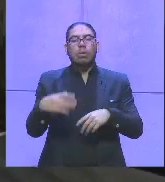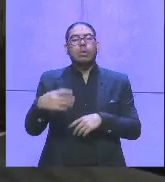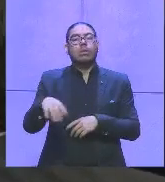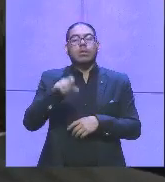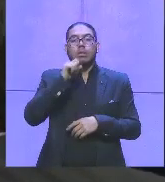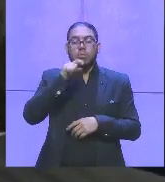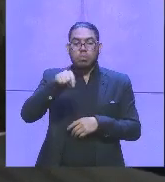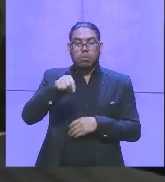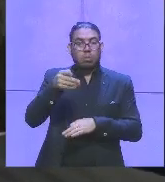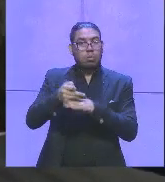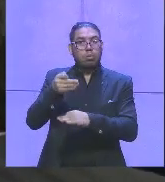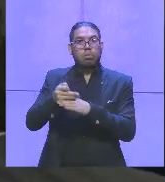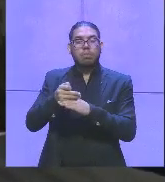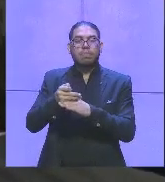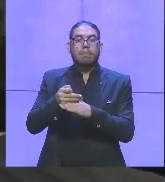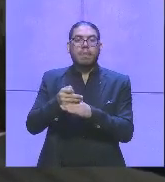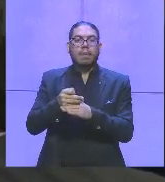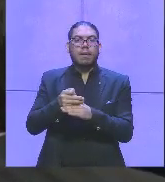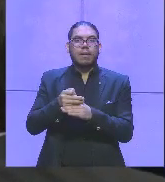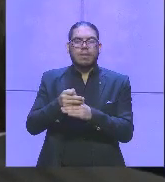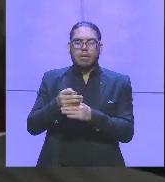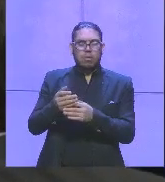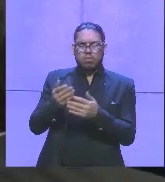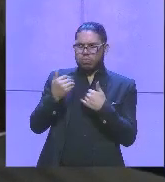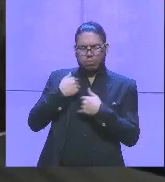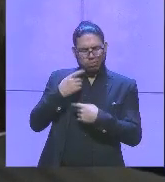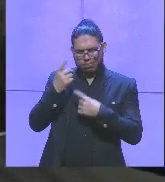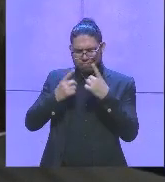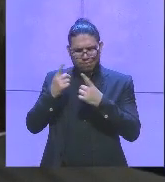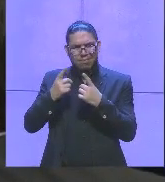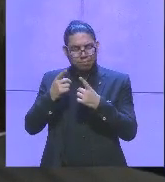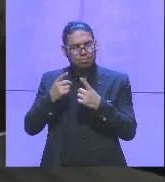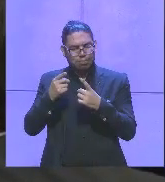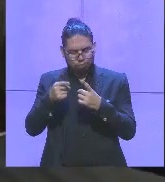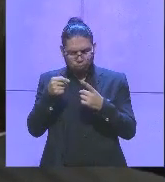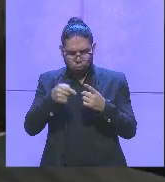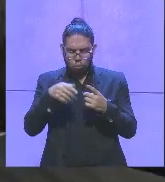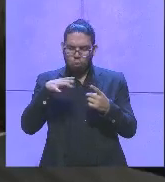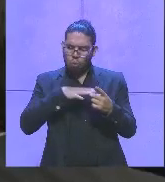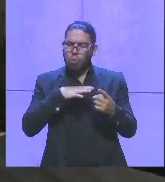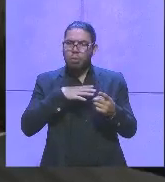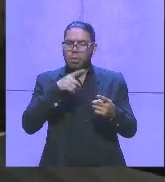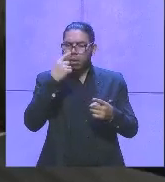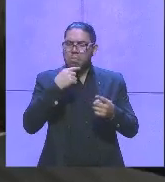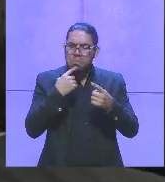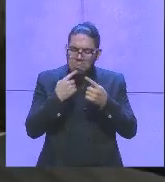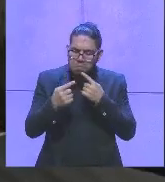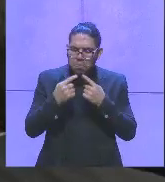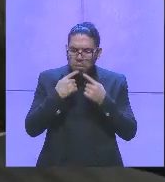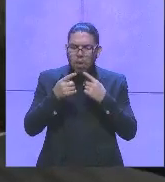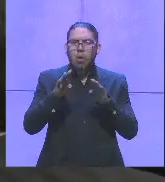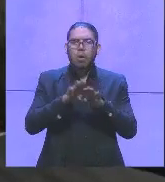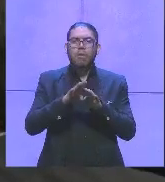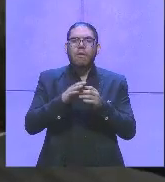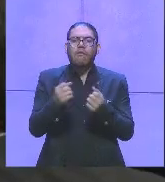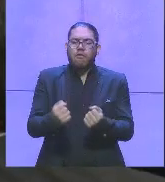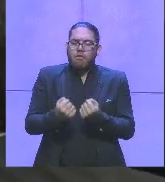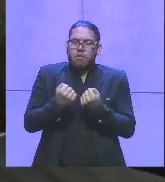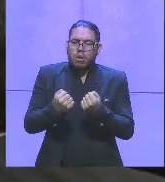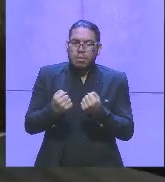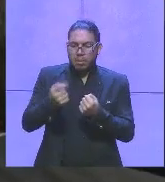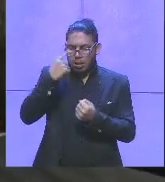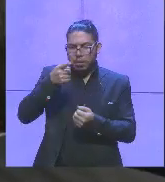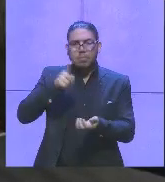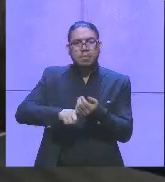materia electoral que, sin lugar a dudas, abona a un debate inacabado de cómo fortalecer nuestra